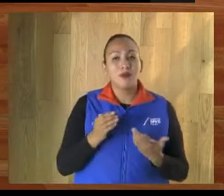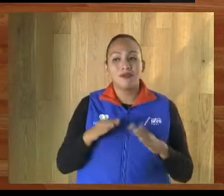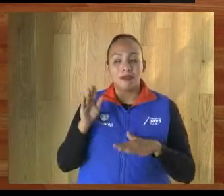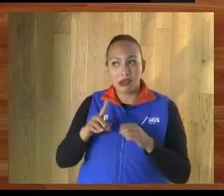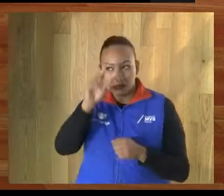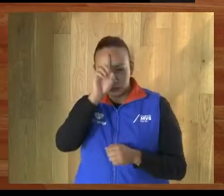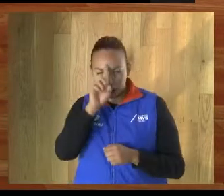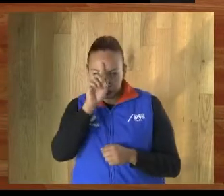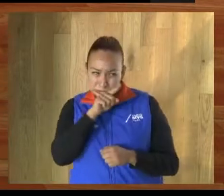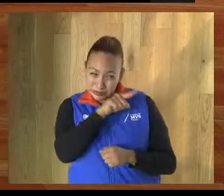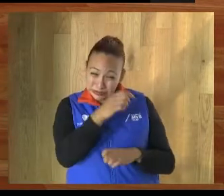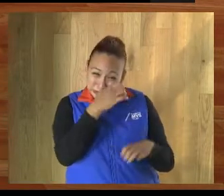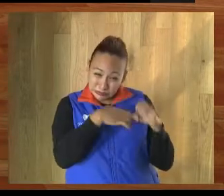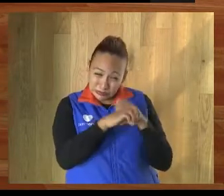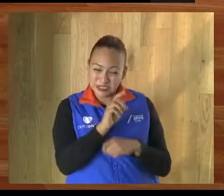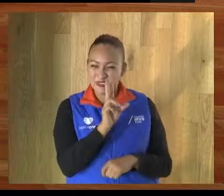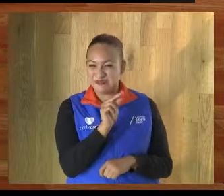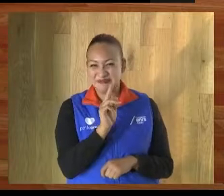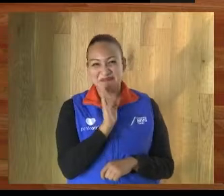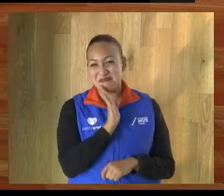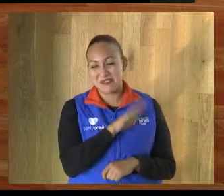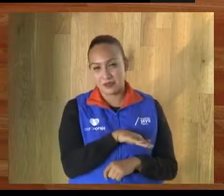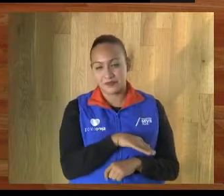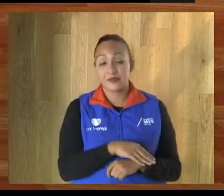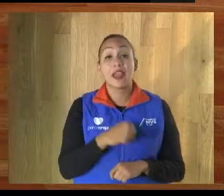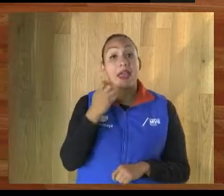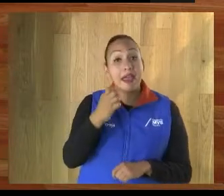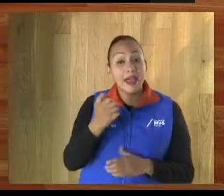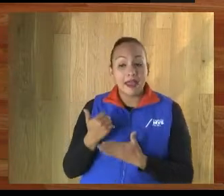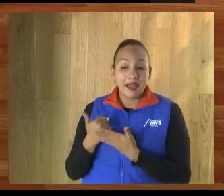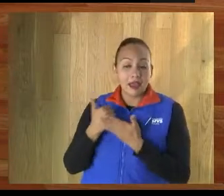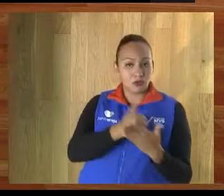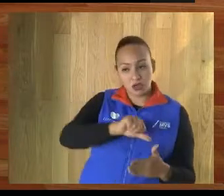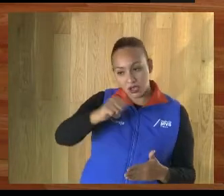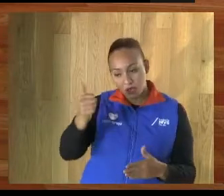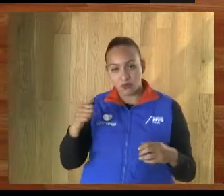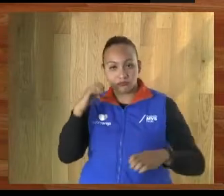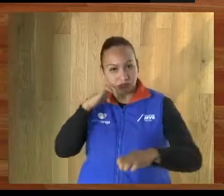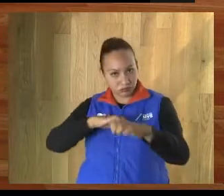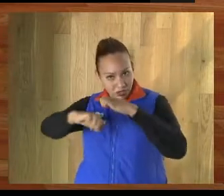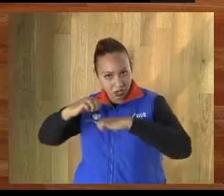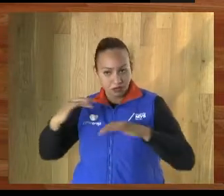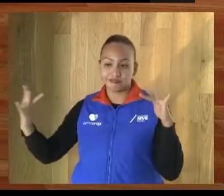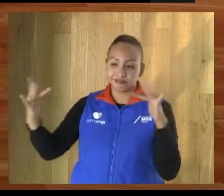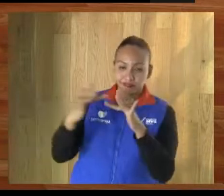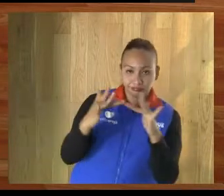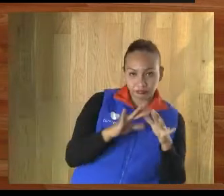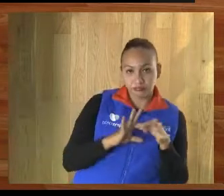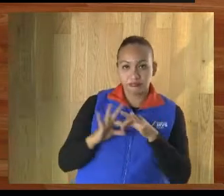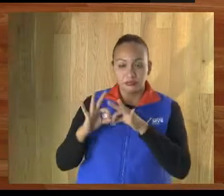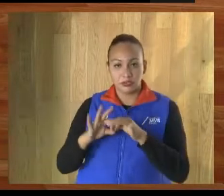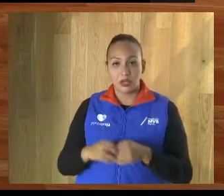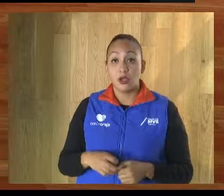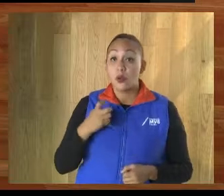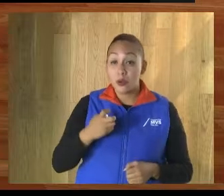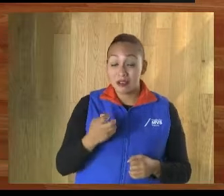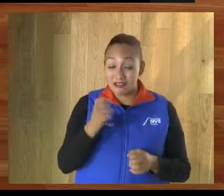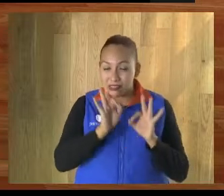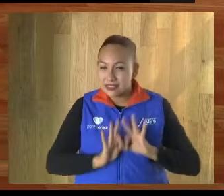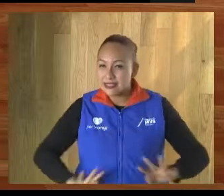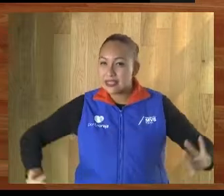nuestros aliados, para que nos contraten, etcétera. Entonces, la reputación corporativa es algo que